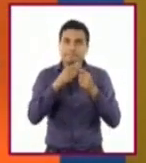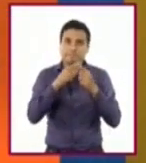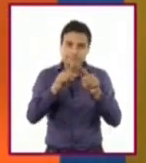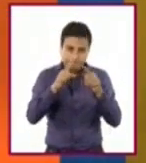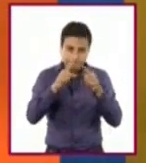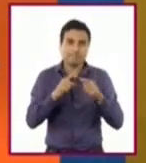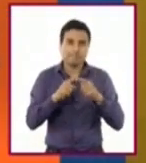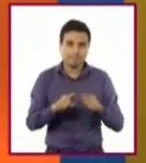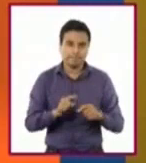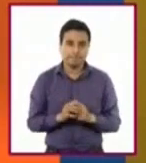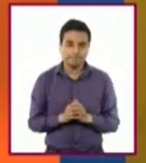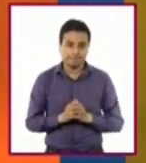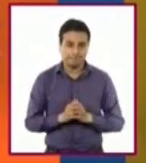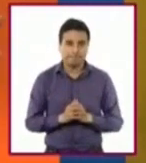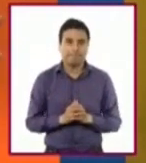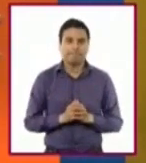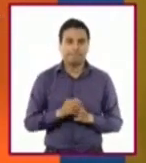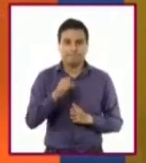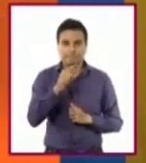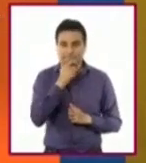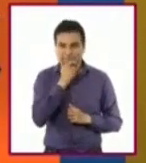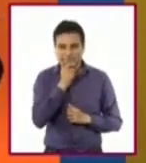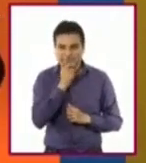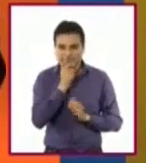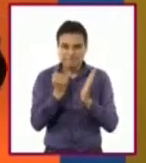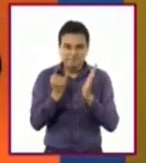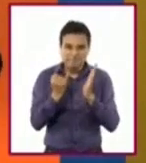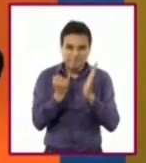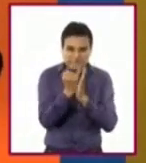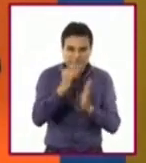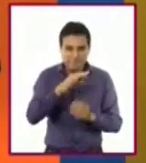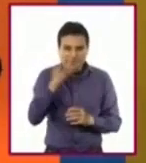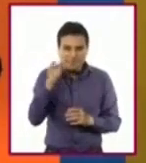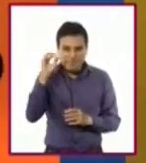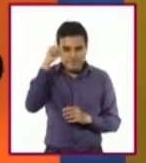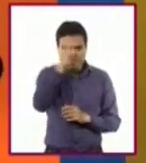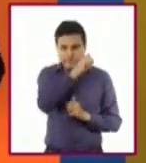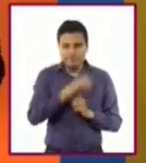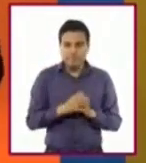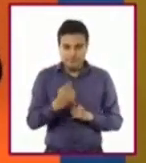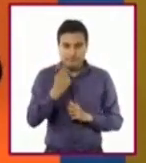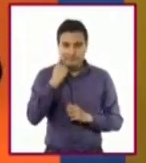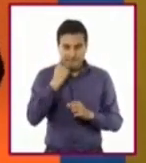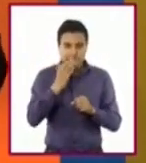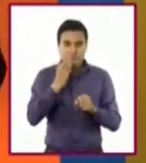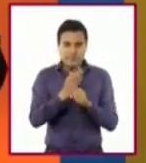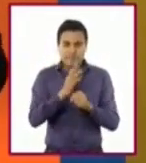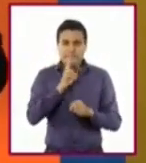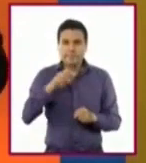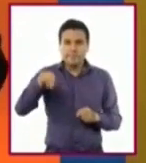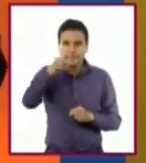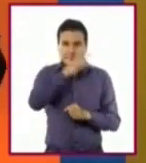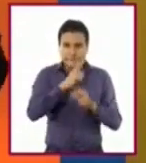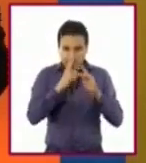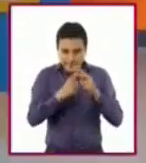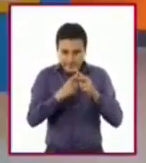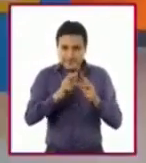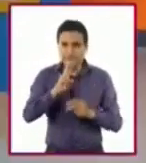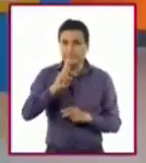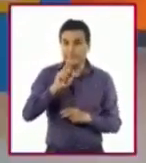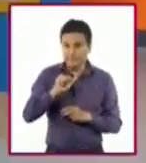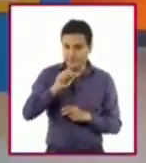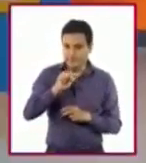y sería complicado tomar una decisión certera para ello recurrimos al cálculo del rango